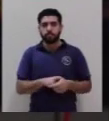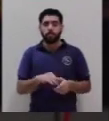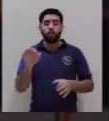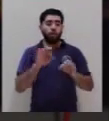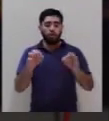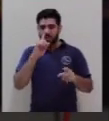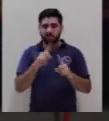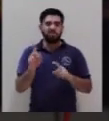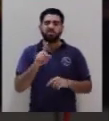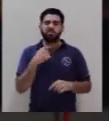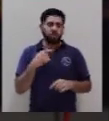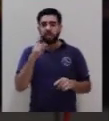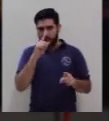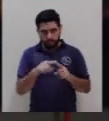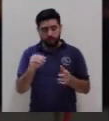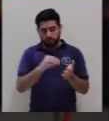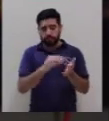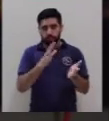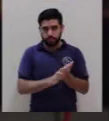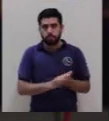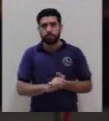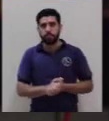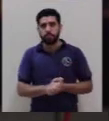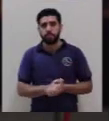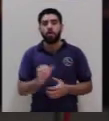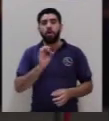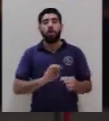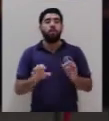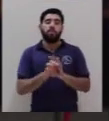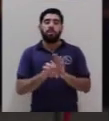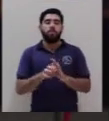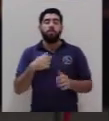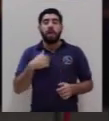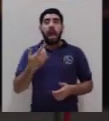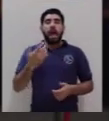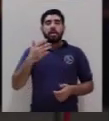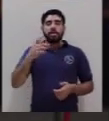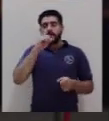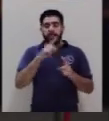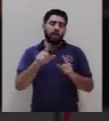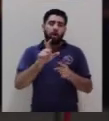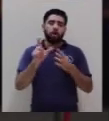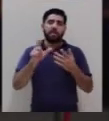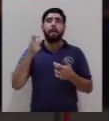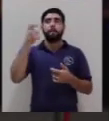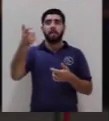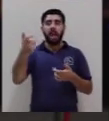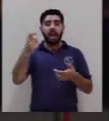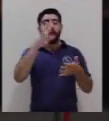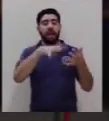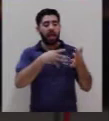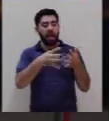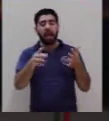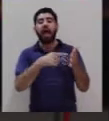que no nos gusta, para pagos. Ah, ok. ¿Vale? Que se me olvidó pagar y luego tenemos que pagar intereses. Ajá. No, mejor aquí, luz, y pongo